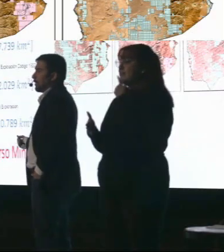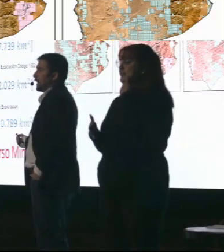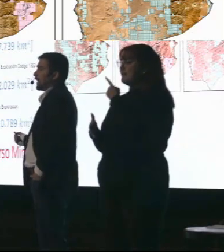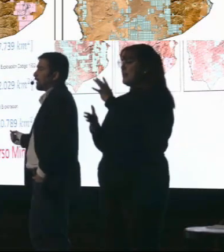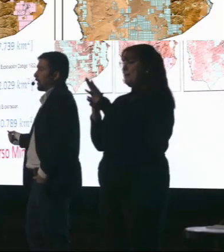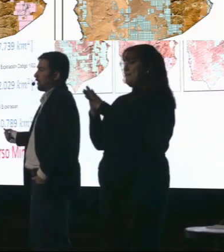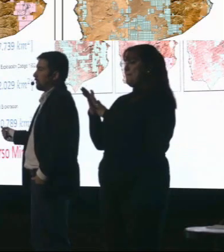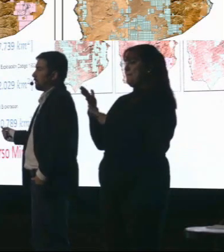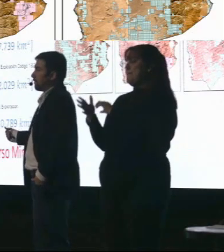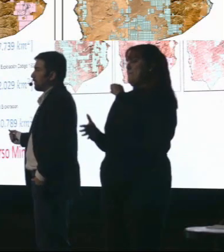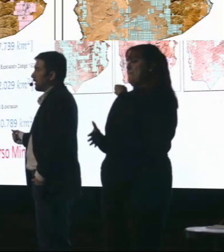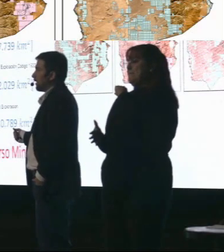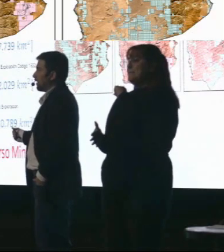regional.